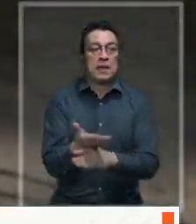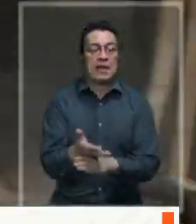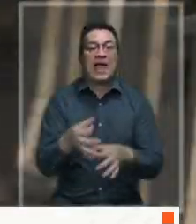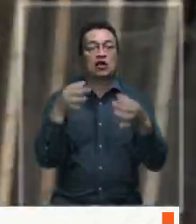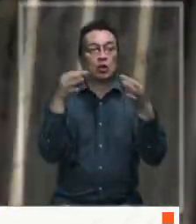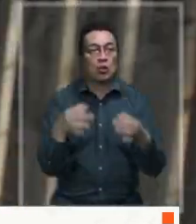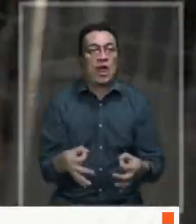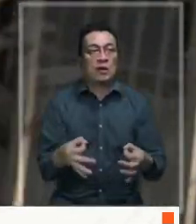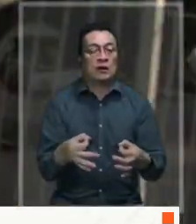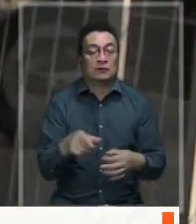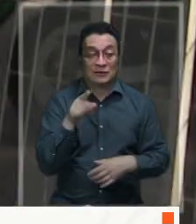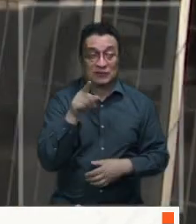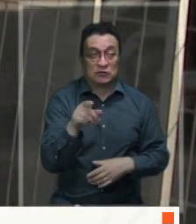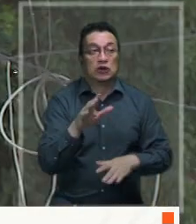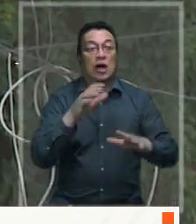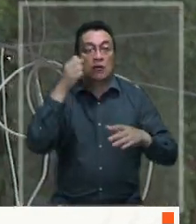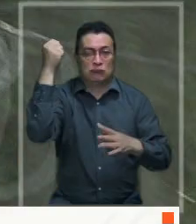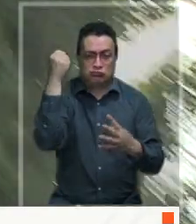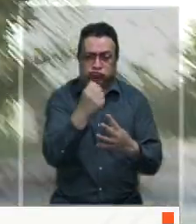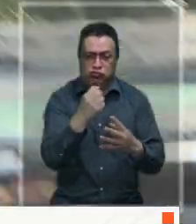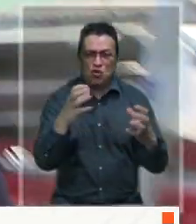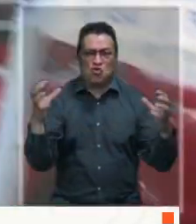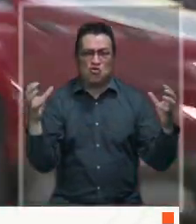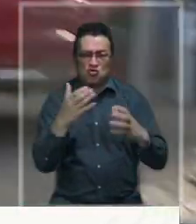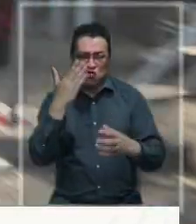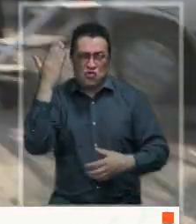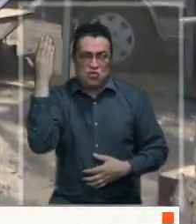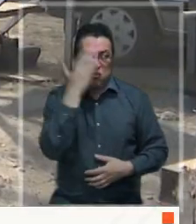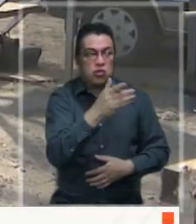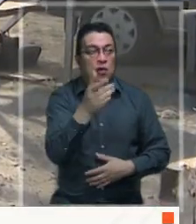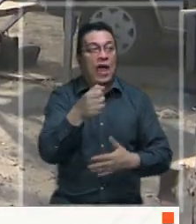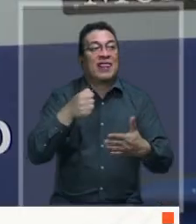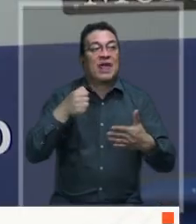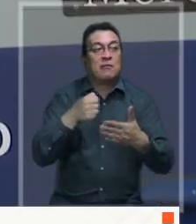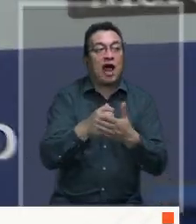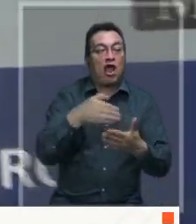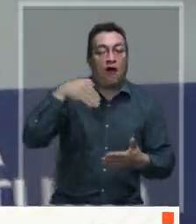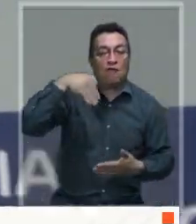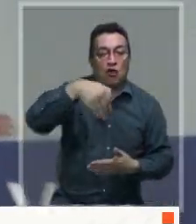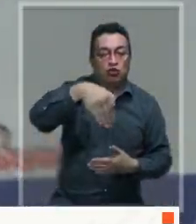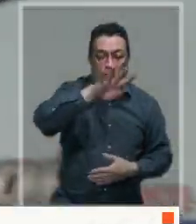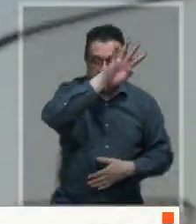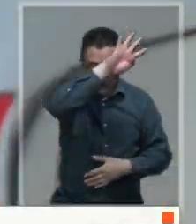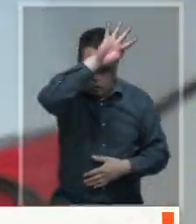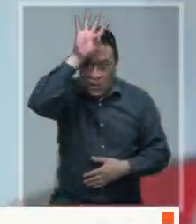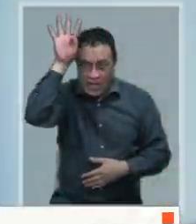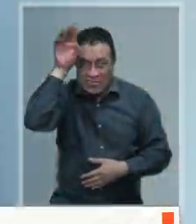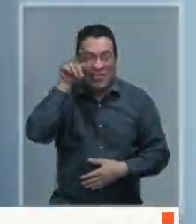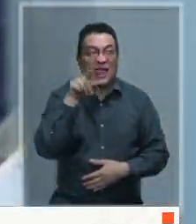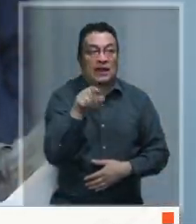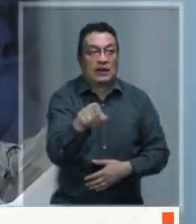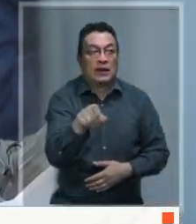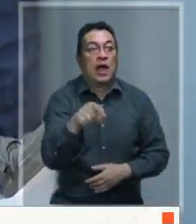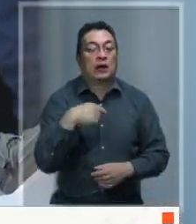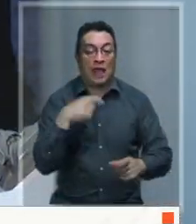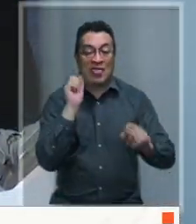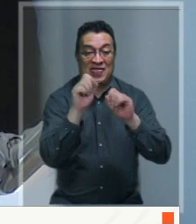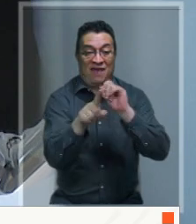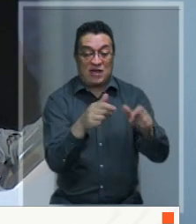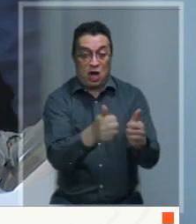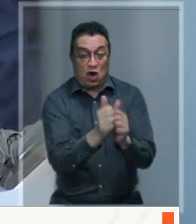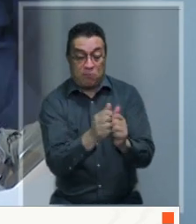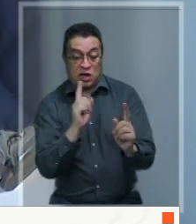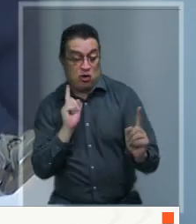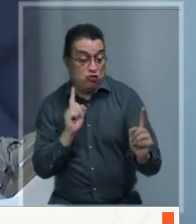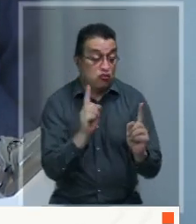porque Oscar fue asesinado a sangre fría en el asalto este terminal de buses en chiguayante intentó defender a un colega y